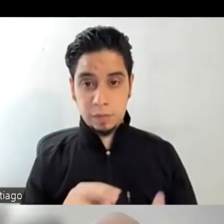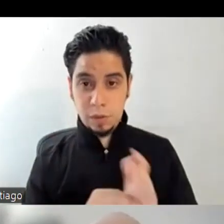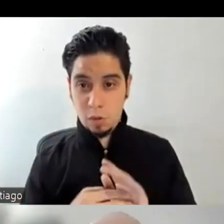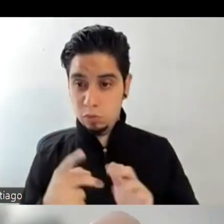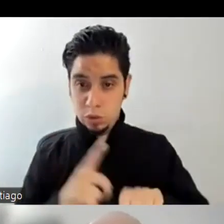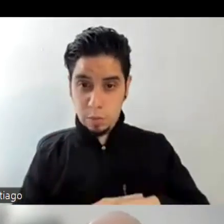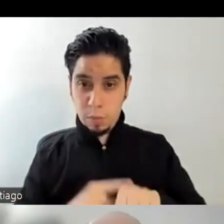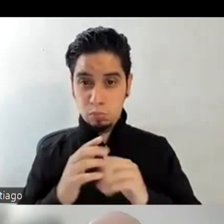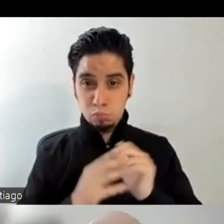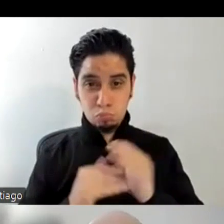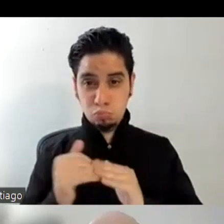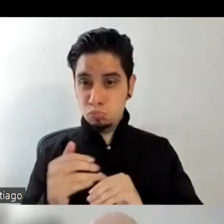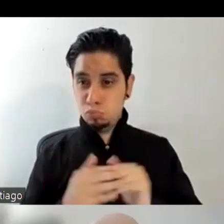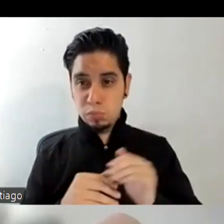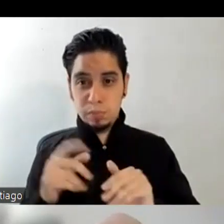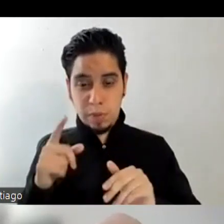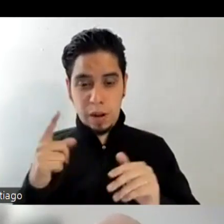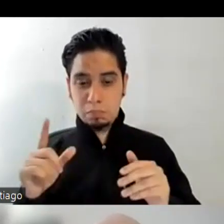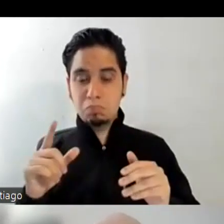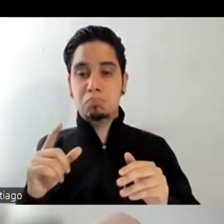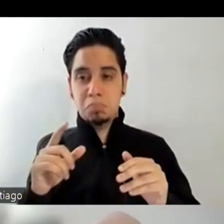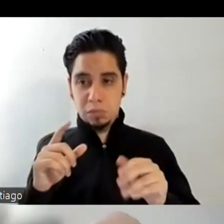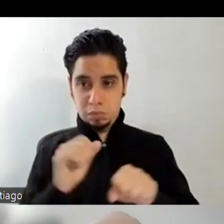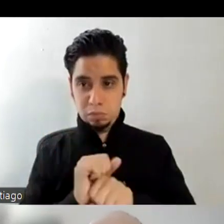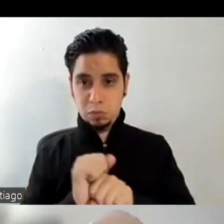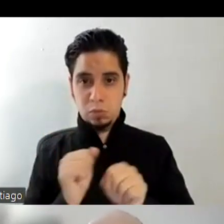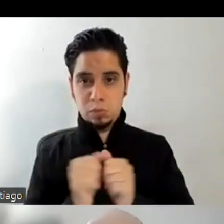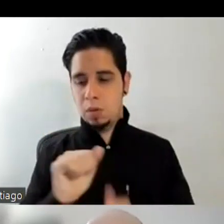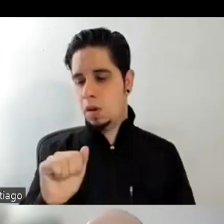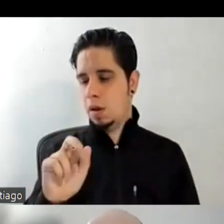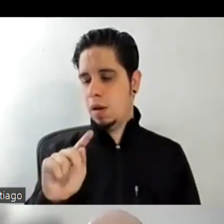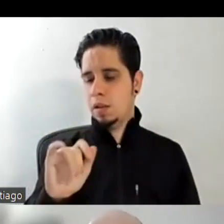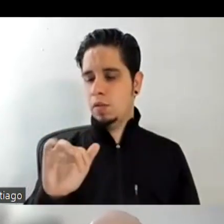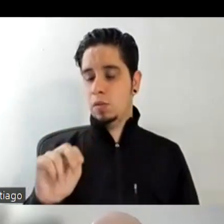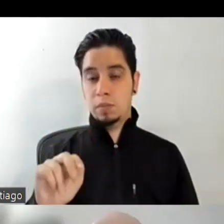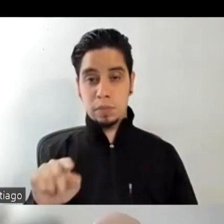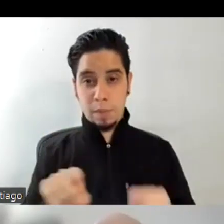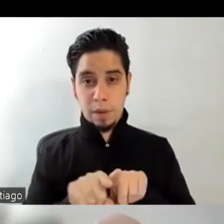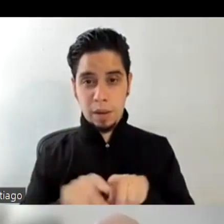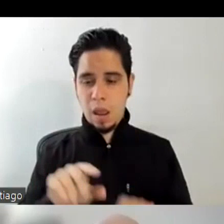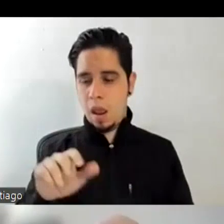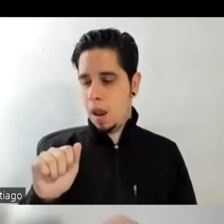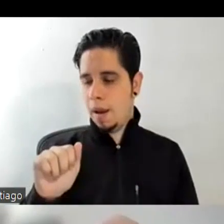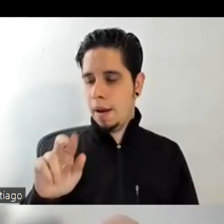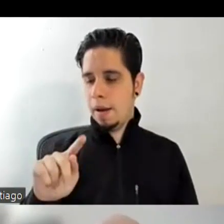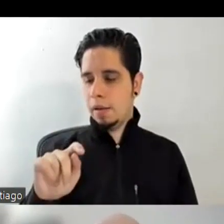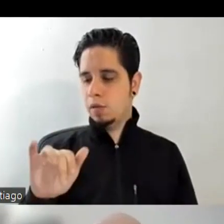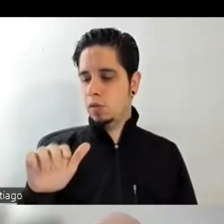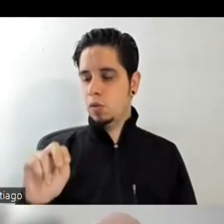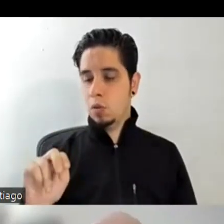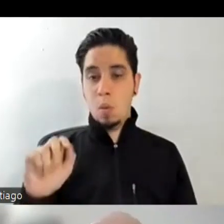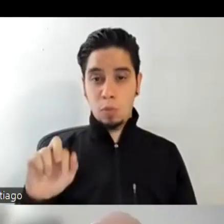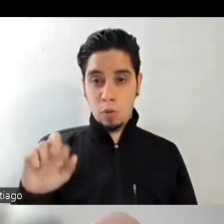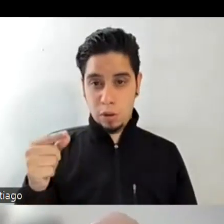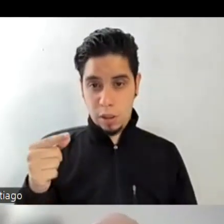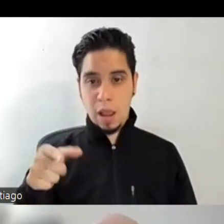cómodo para que se ponga al día con Artefusión. Y también en nuestra página de artefusión.org está esa pestañita con la